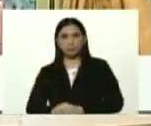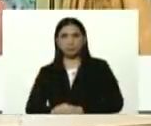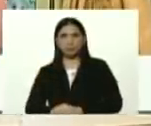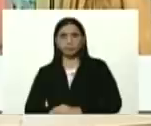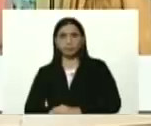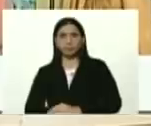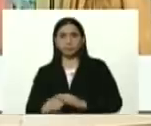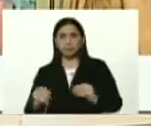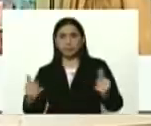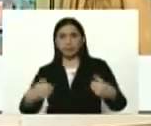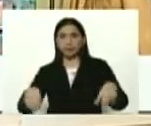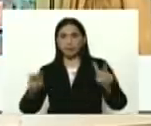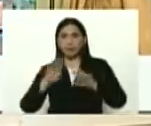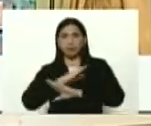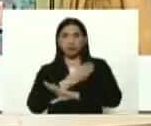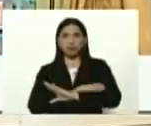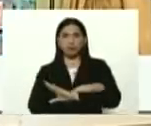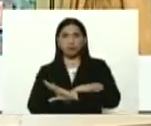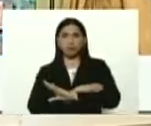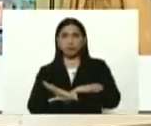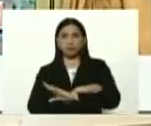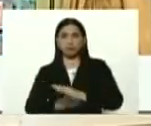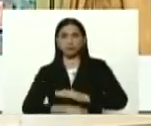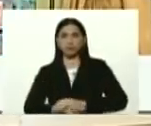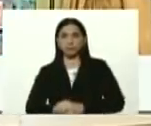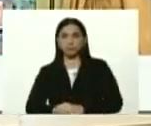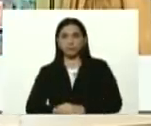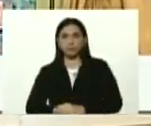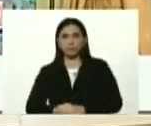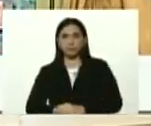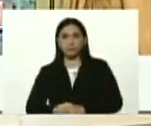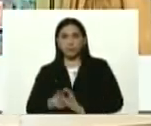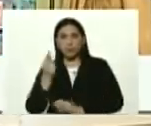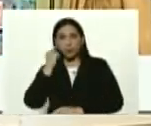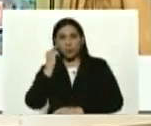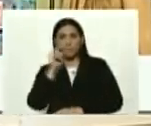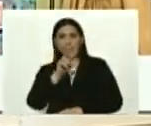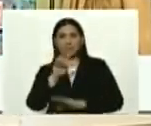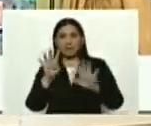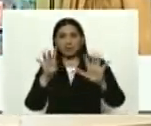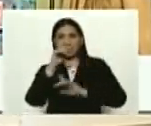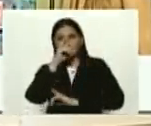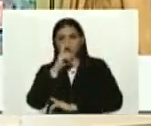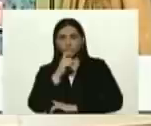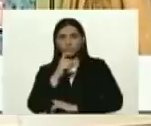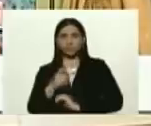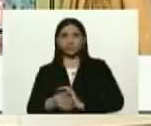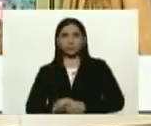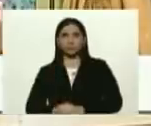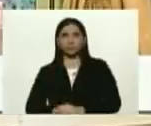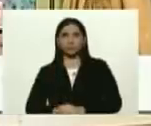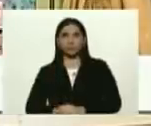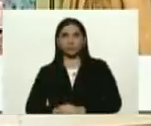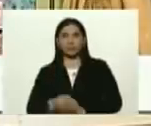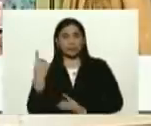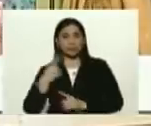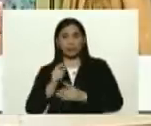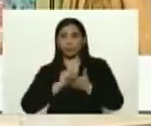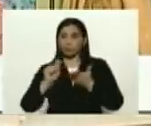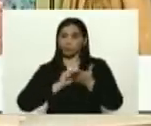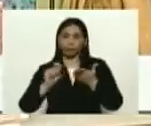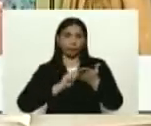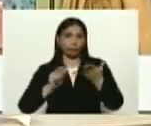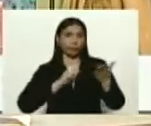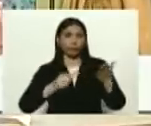tierra valiente, tierra de héroes y de santos, una mujer de 29 años. Tomen nota,